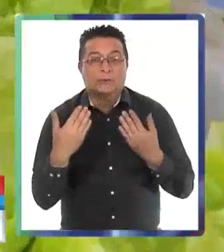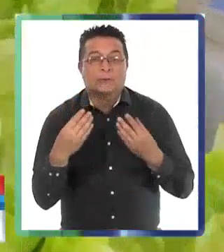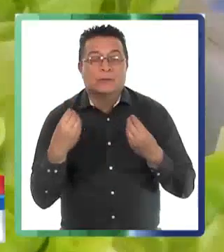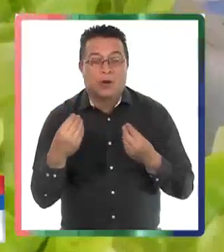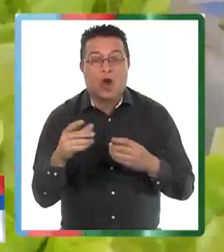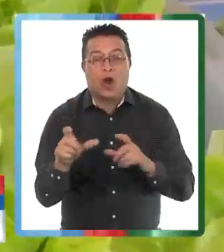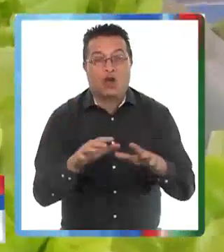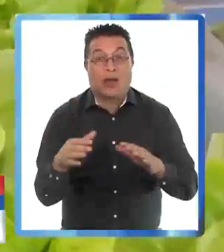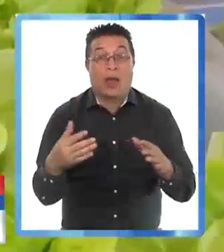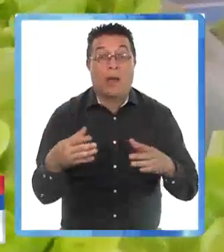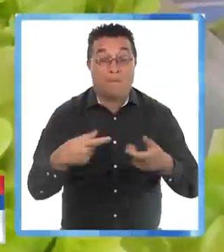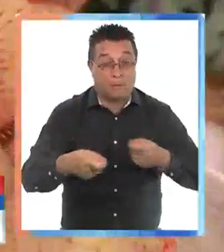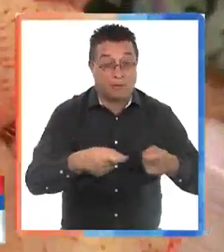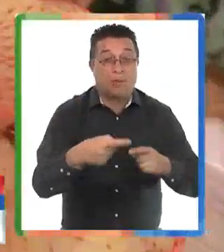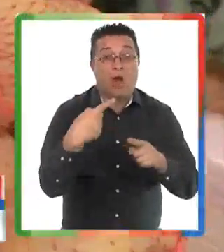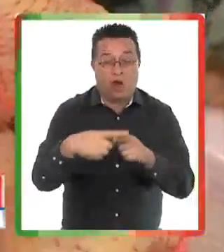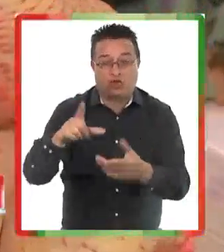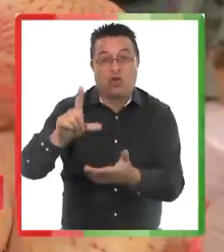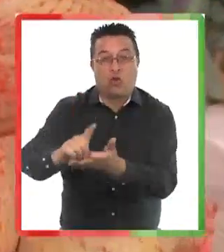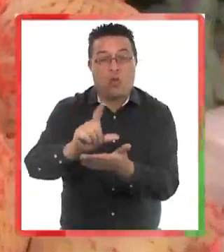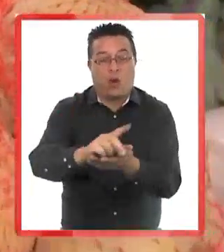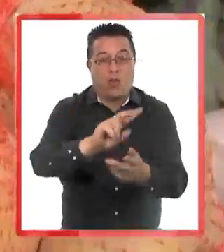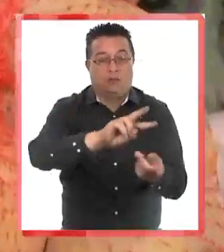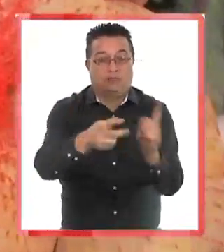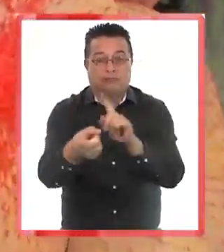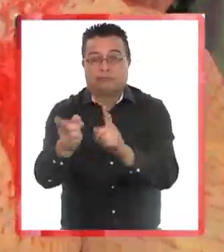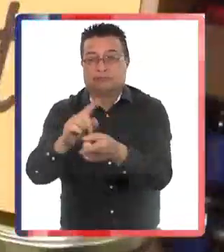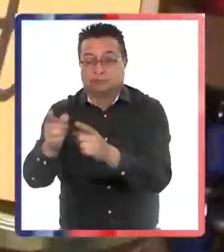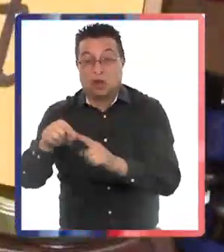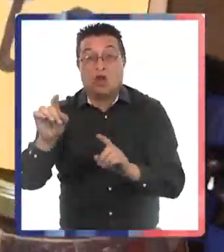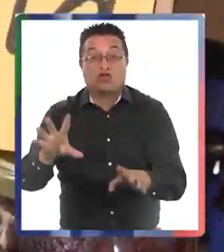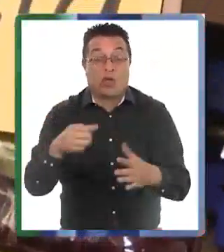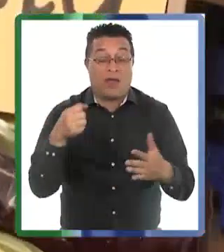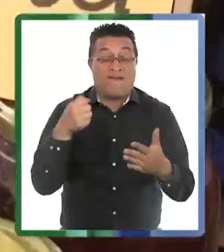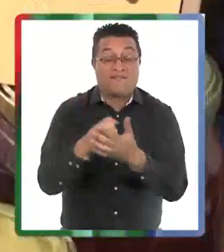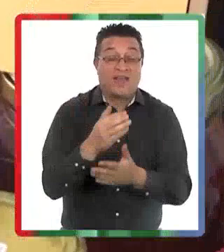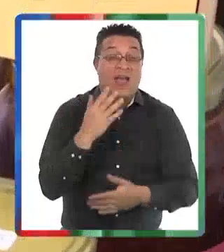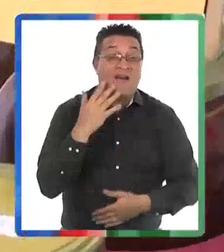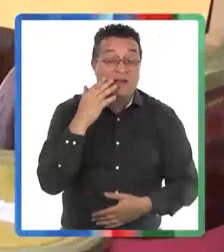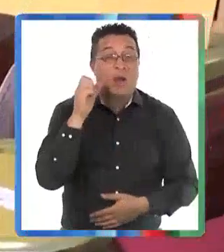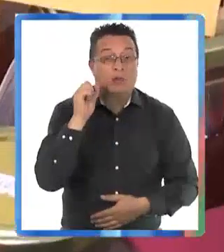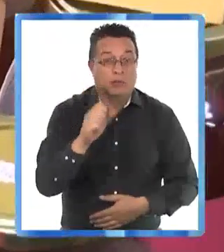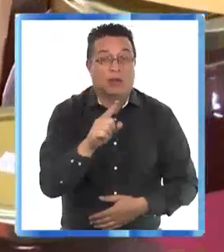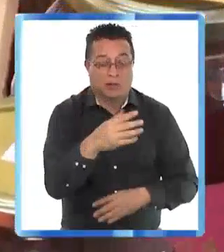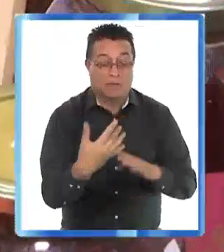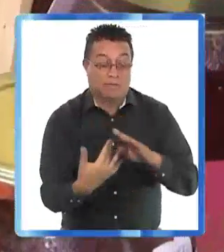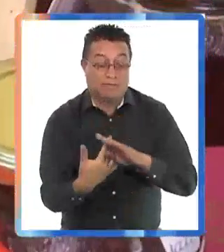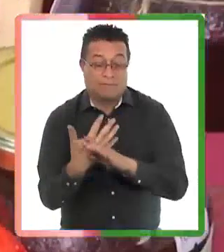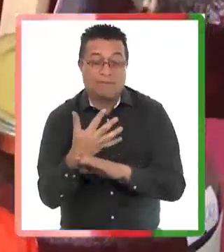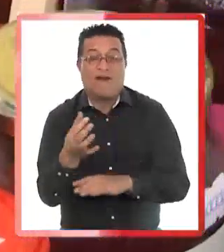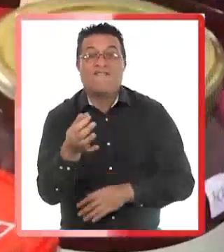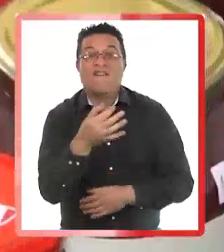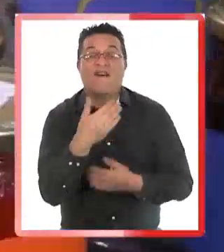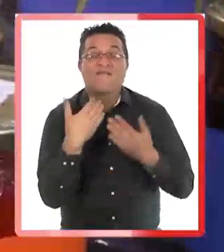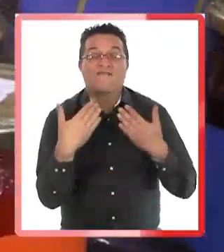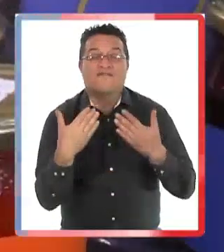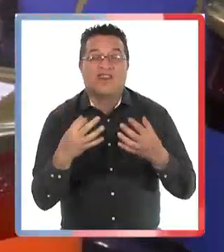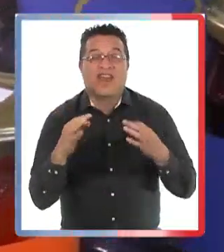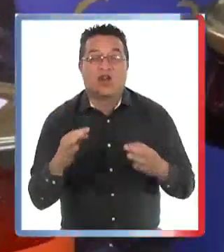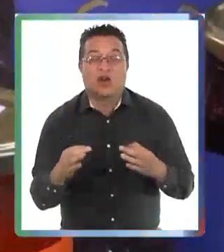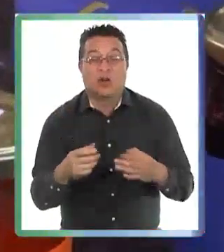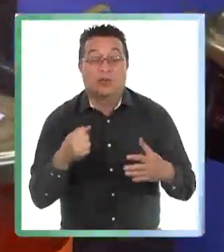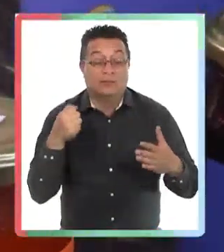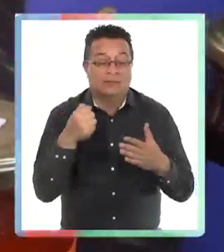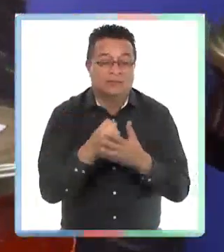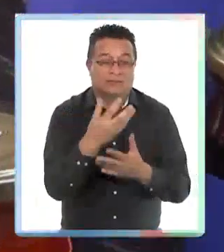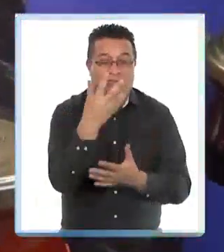frescos productos. El mercado también se mueve por otros lugares de la región, pero solo hasta finales de abril podrá encontrar hortalizas frescas,